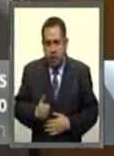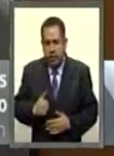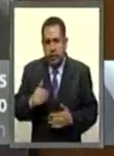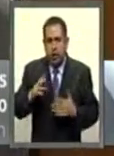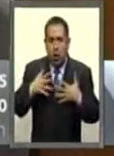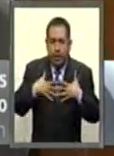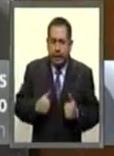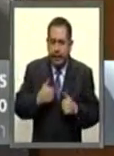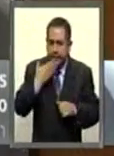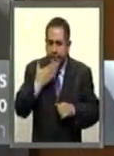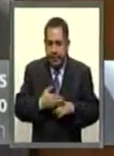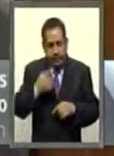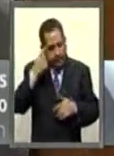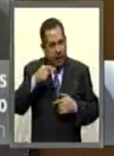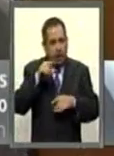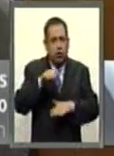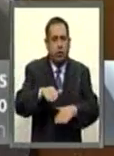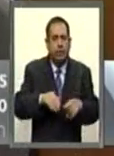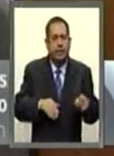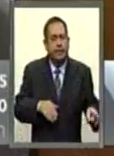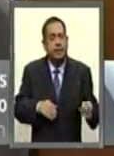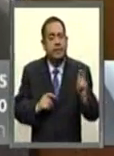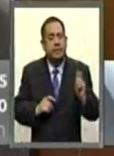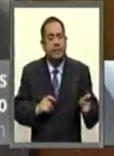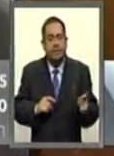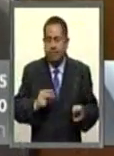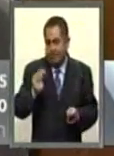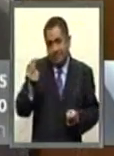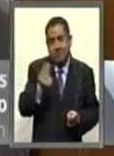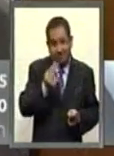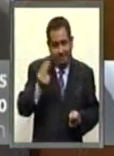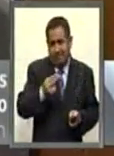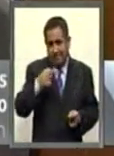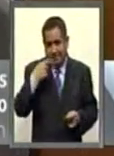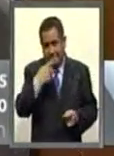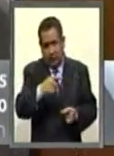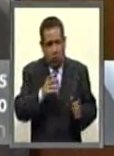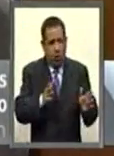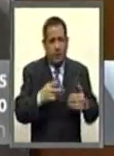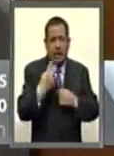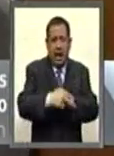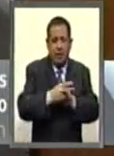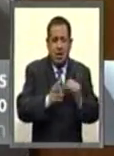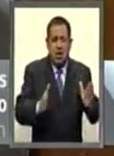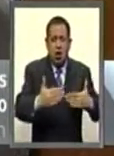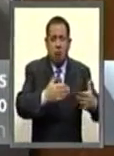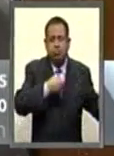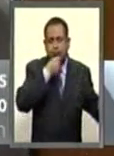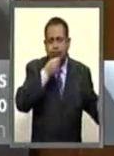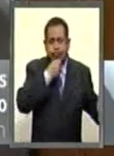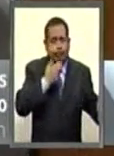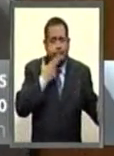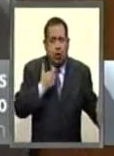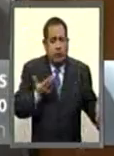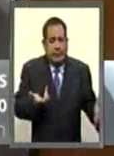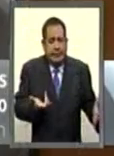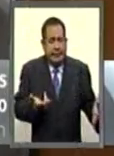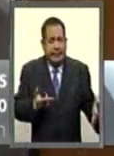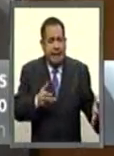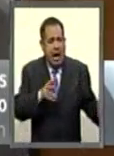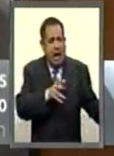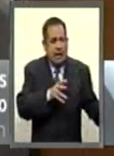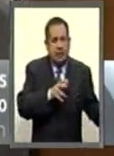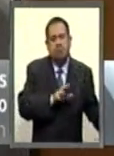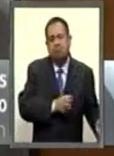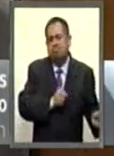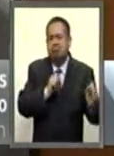educarse en términos de que es necesario que ese aparato que ya no es, ya no sirve, pueda